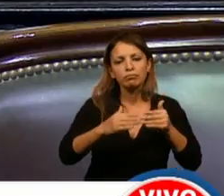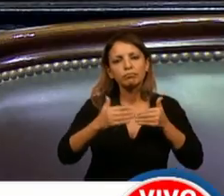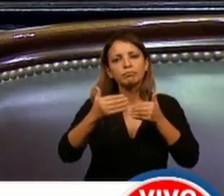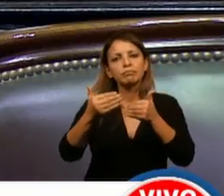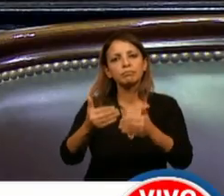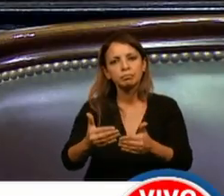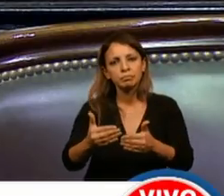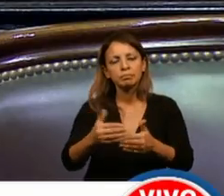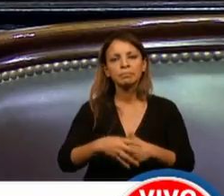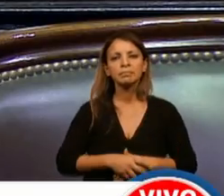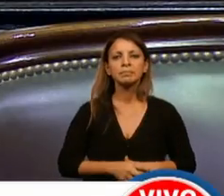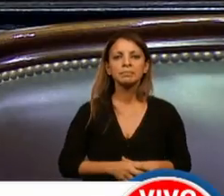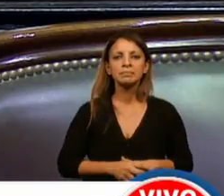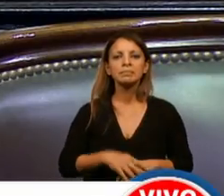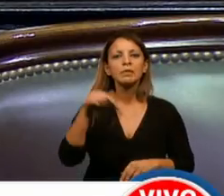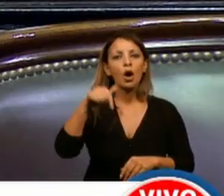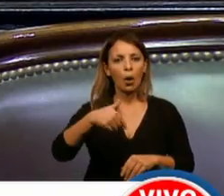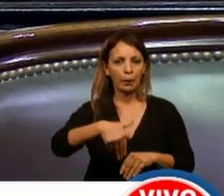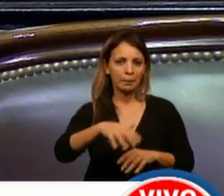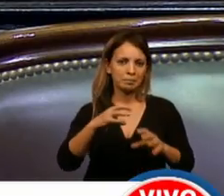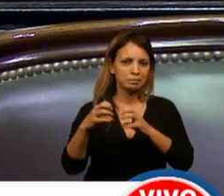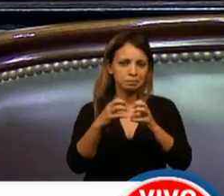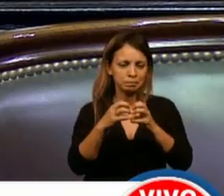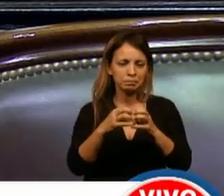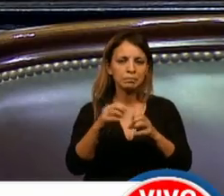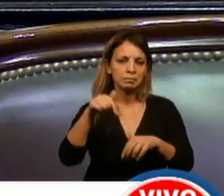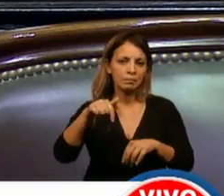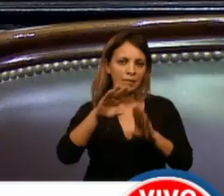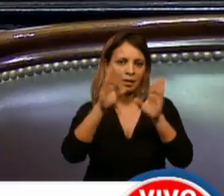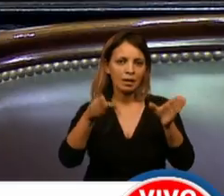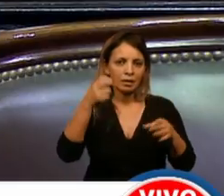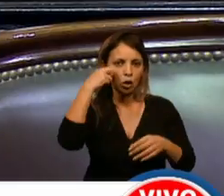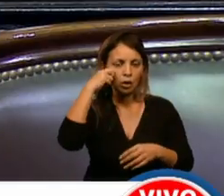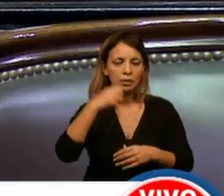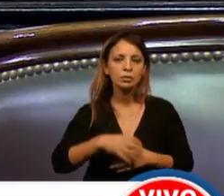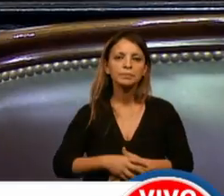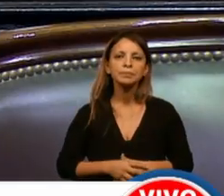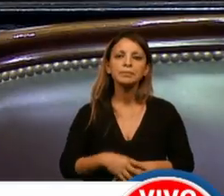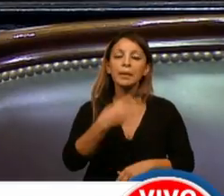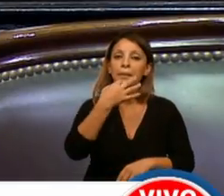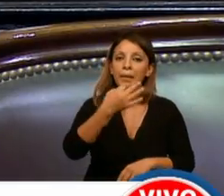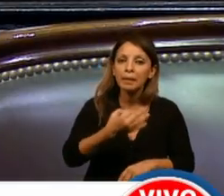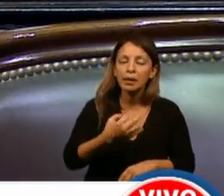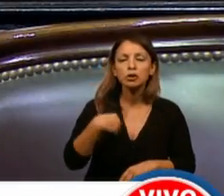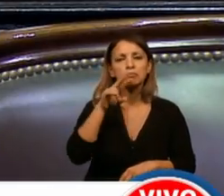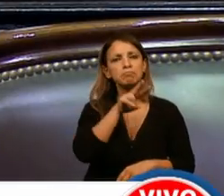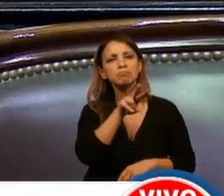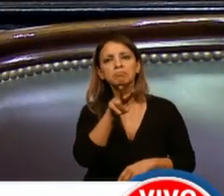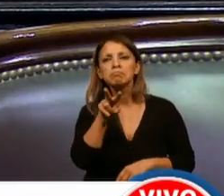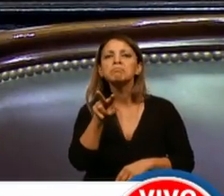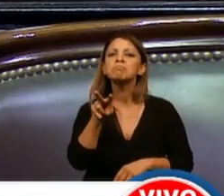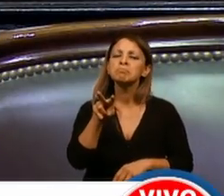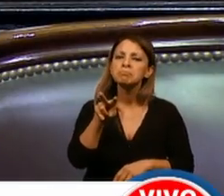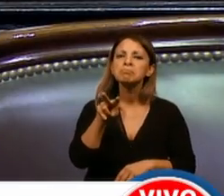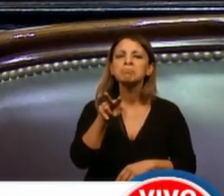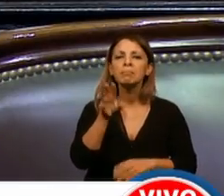en lo que hoy vamos a tratar en el recinto y la verdad que escucha atentamente a todos